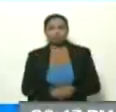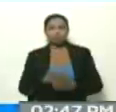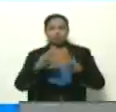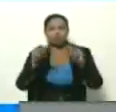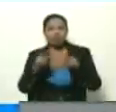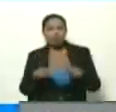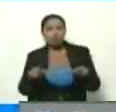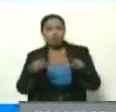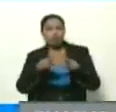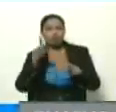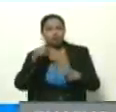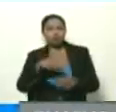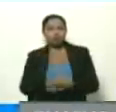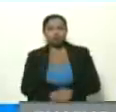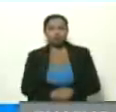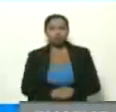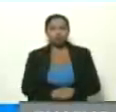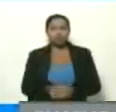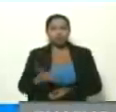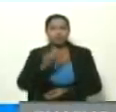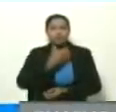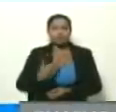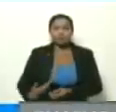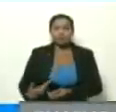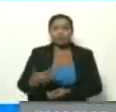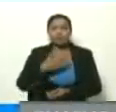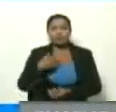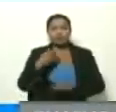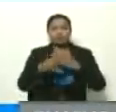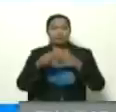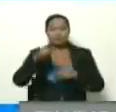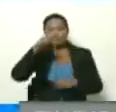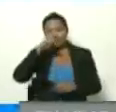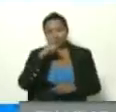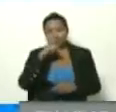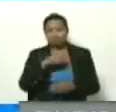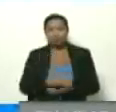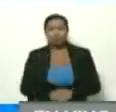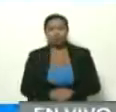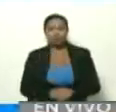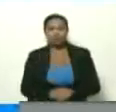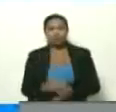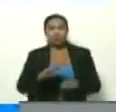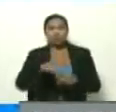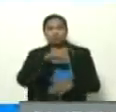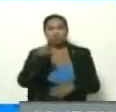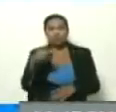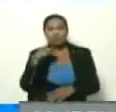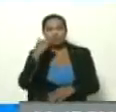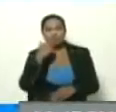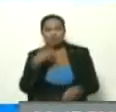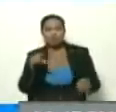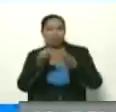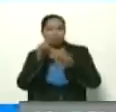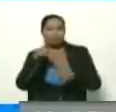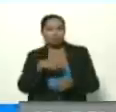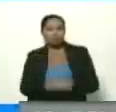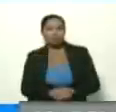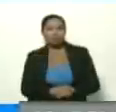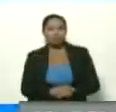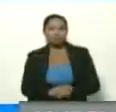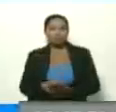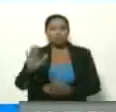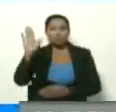sitio. El presidente ha querido hacer esto este año porque ustedes están recién juramentados y